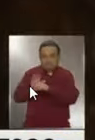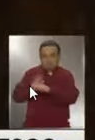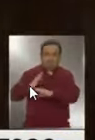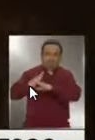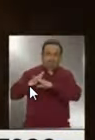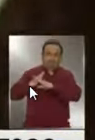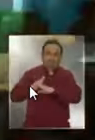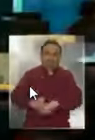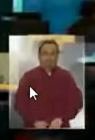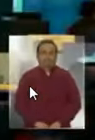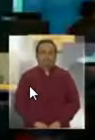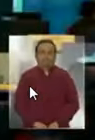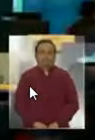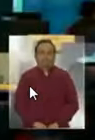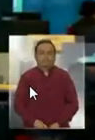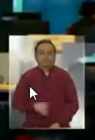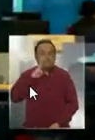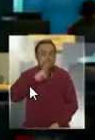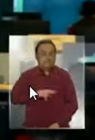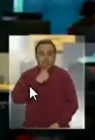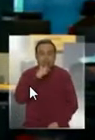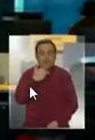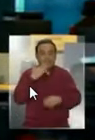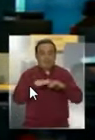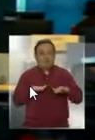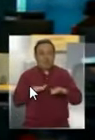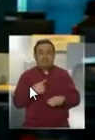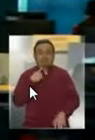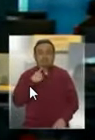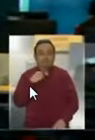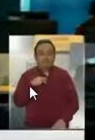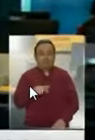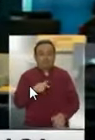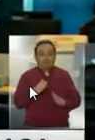coronavirus. Sin duda que los niños se han visto afectados por el confinamiento.